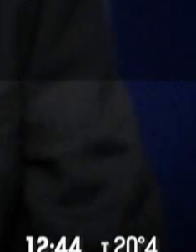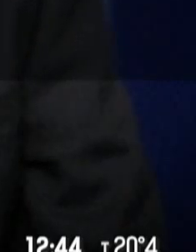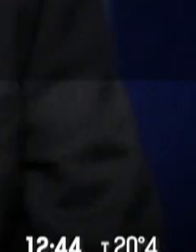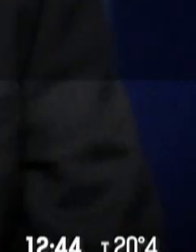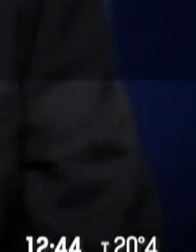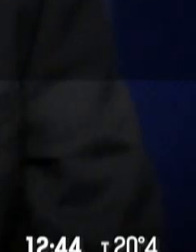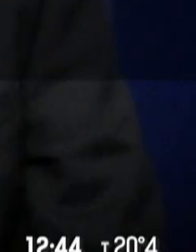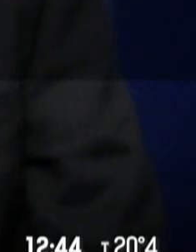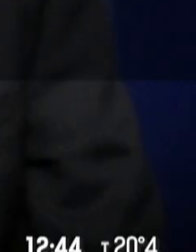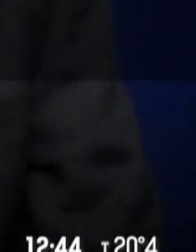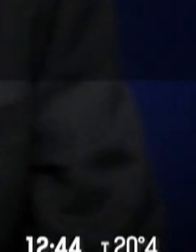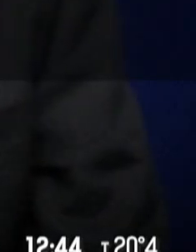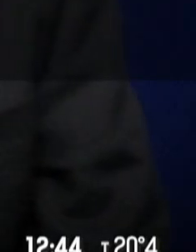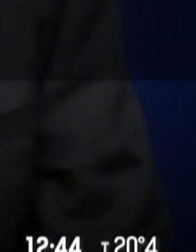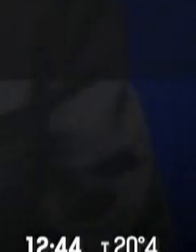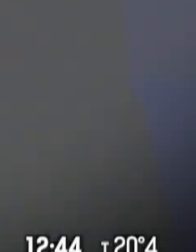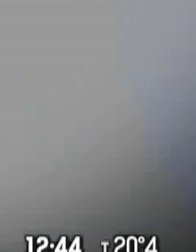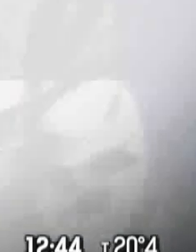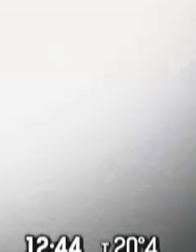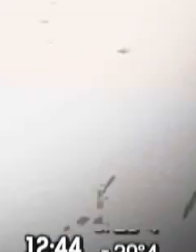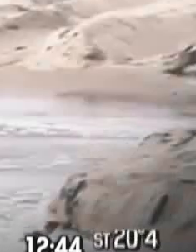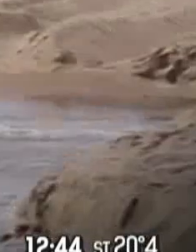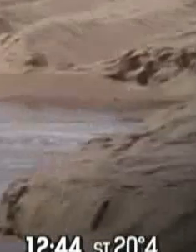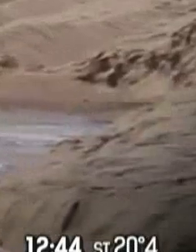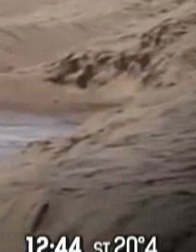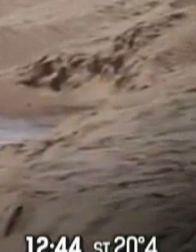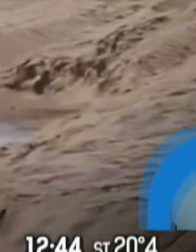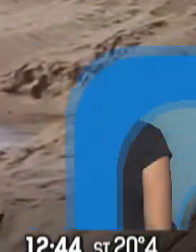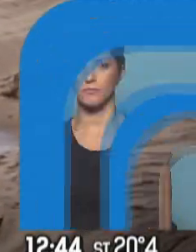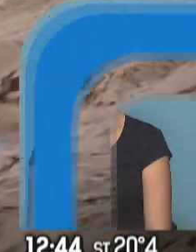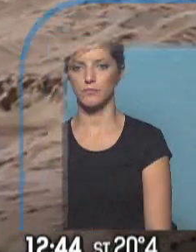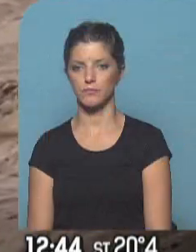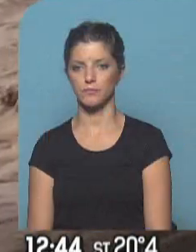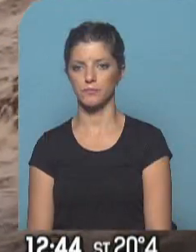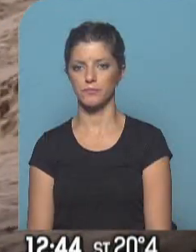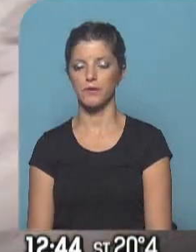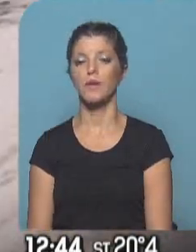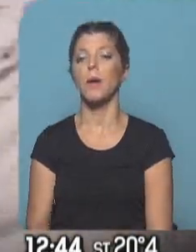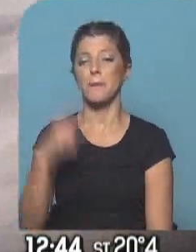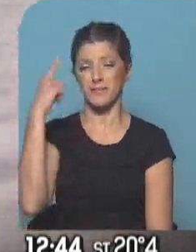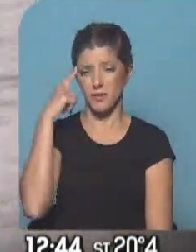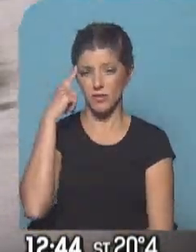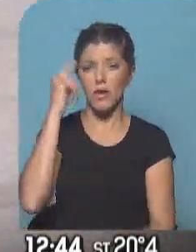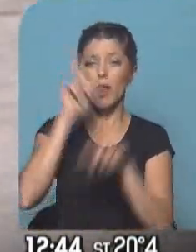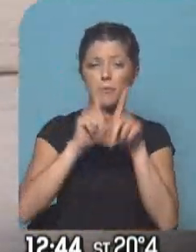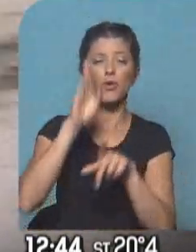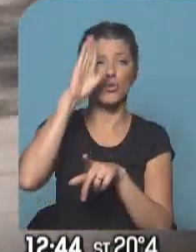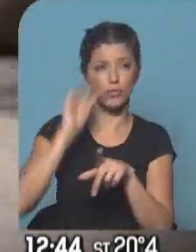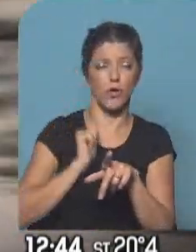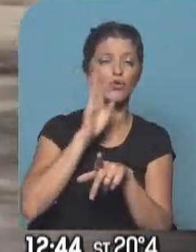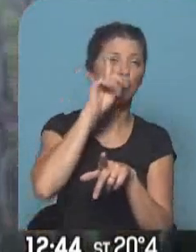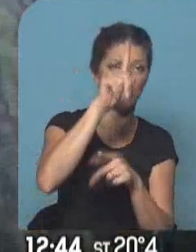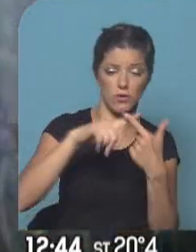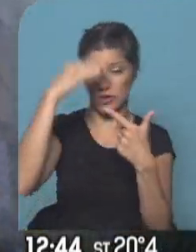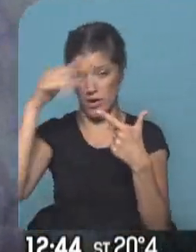is a military option. Now it's not what we would prefer to do. Dado el altísimo costo en vidas estadounidenses y surcoreanas,